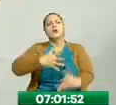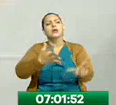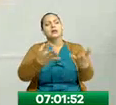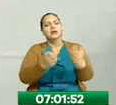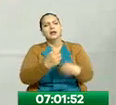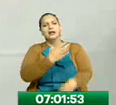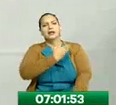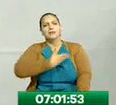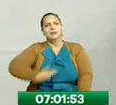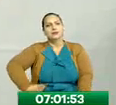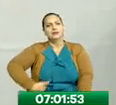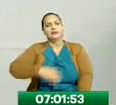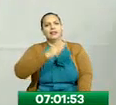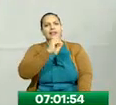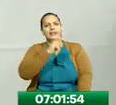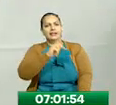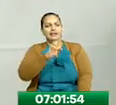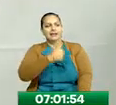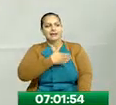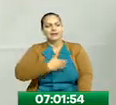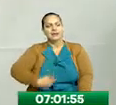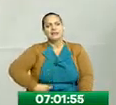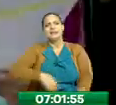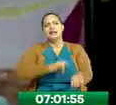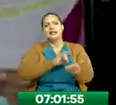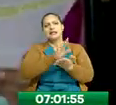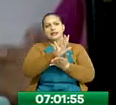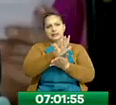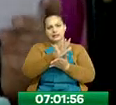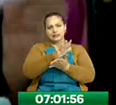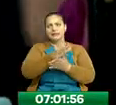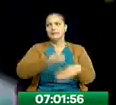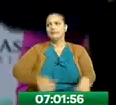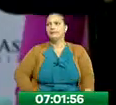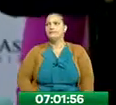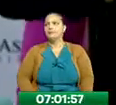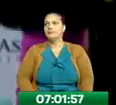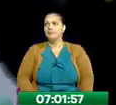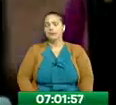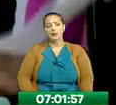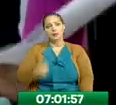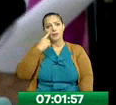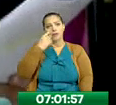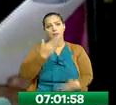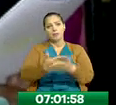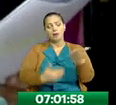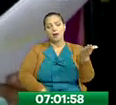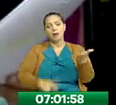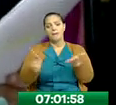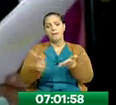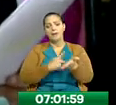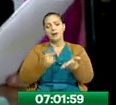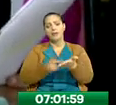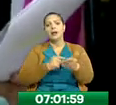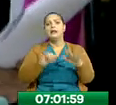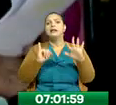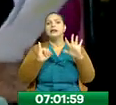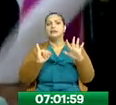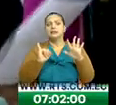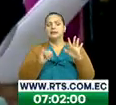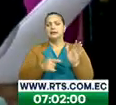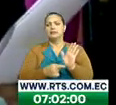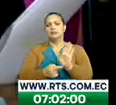pues sería una copia de otro pedido de juicio político. En la página 6 de este documento de juicio político en mi contra,